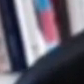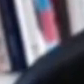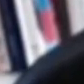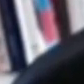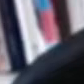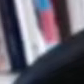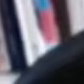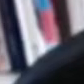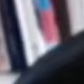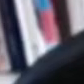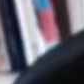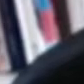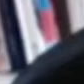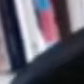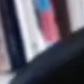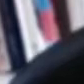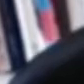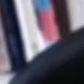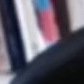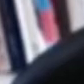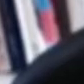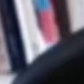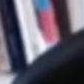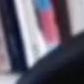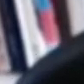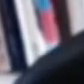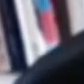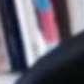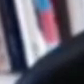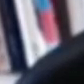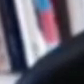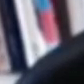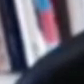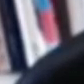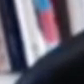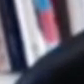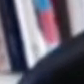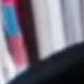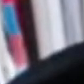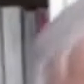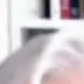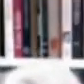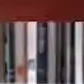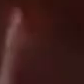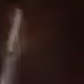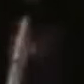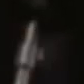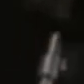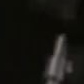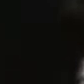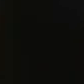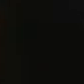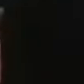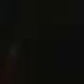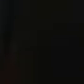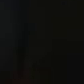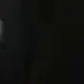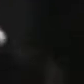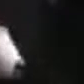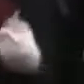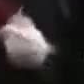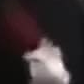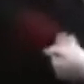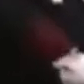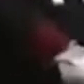grupos, diversas corrientes, diversas formas de pensamiento. Es decir, incluso está prohibido